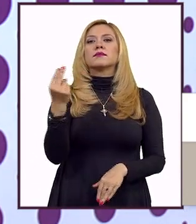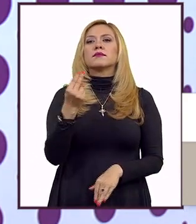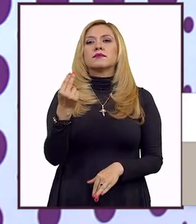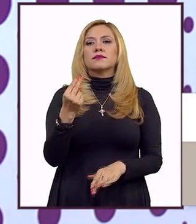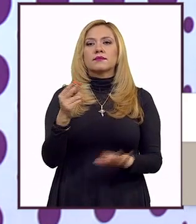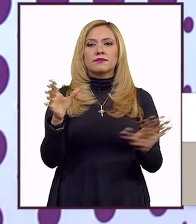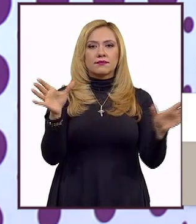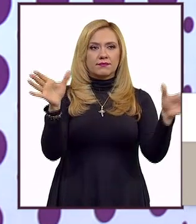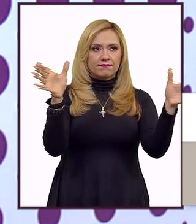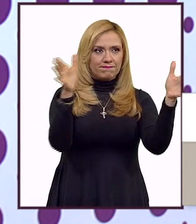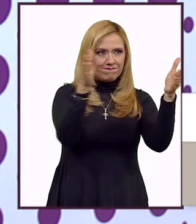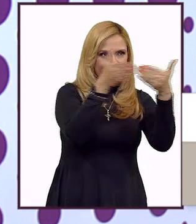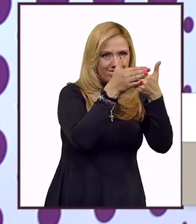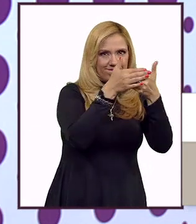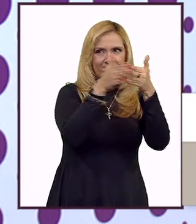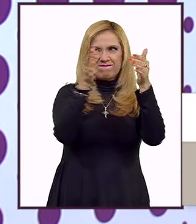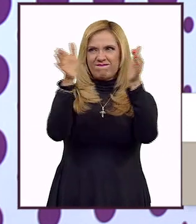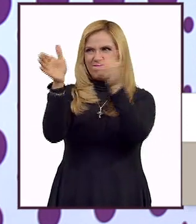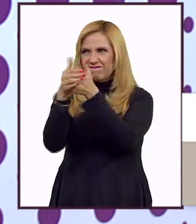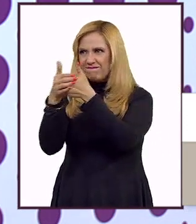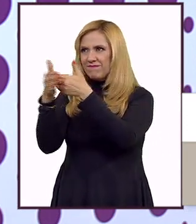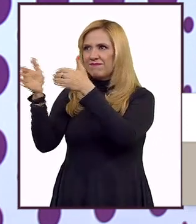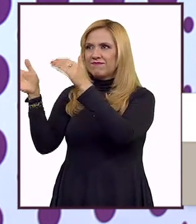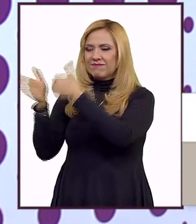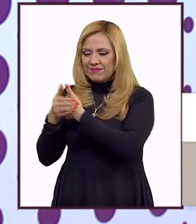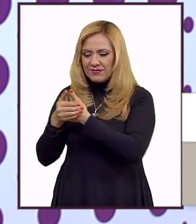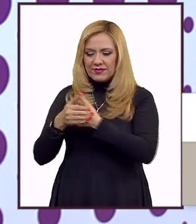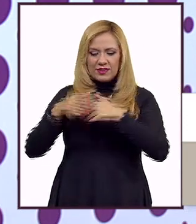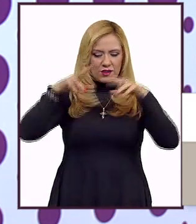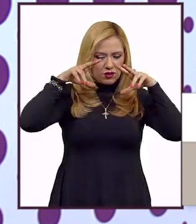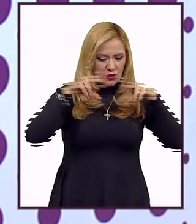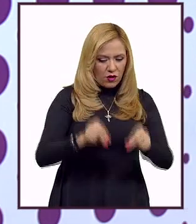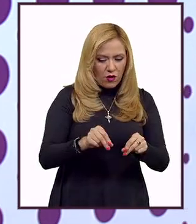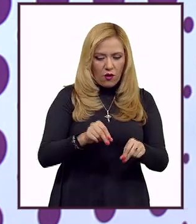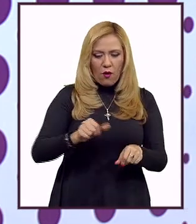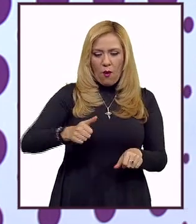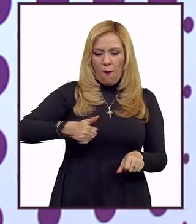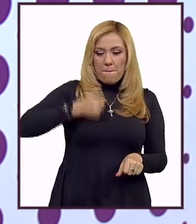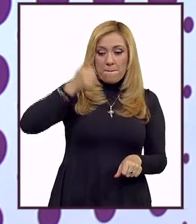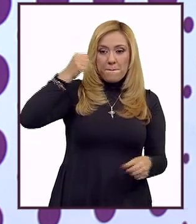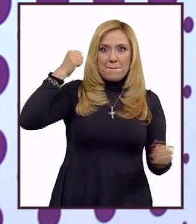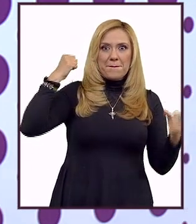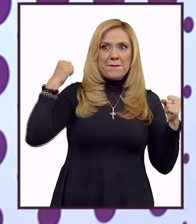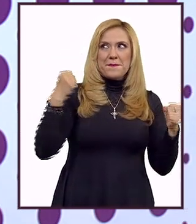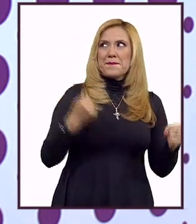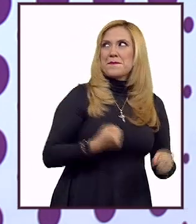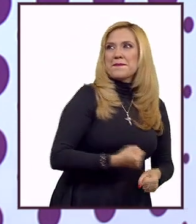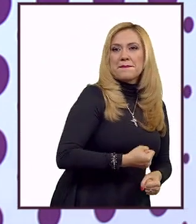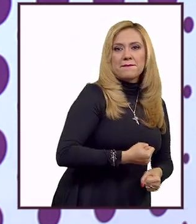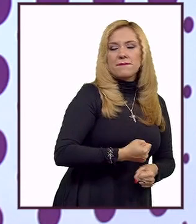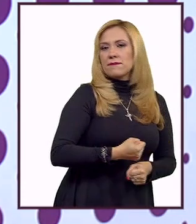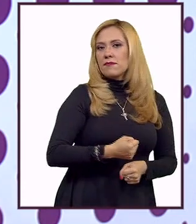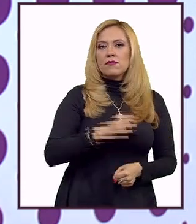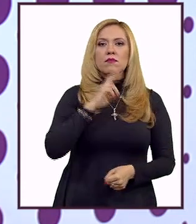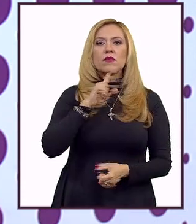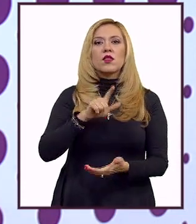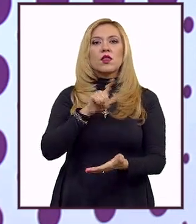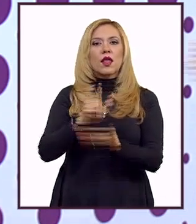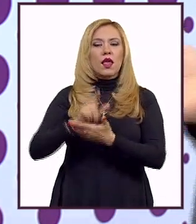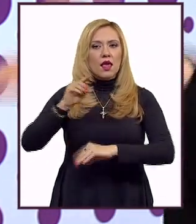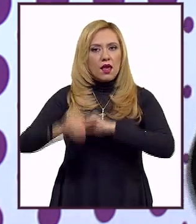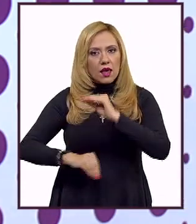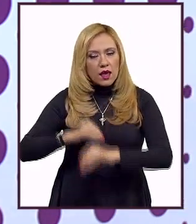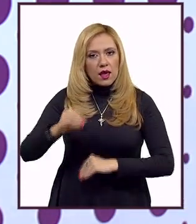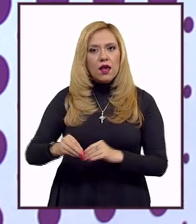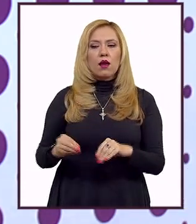ir cerrando esos espacios, ¿no? ¿Y cómo los vamos a ir cerrando? Justo haciendo mejores leyes, ¿no? Fortaleciendo las